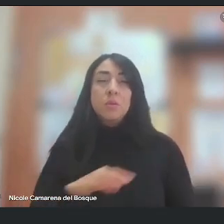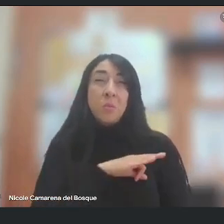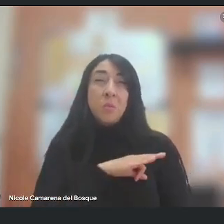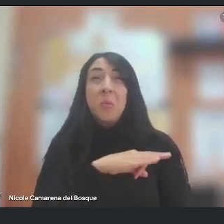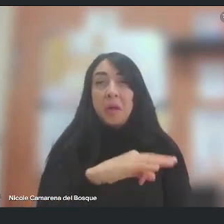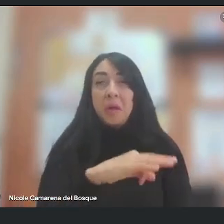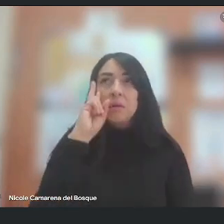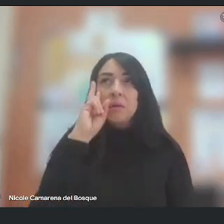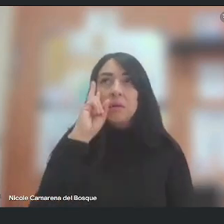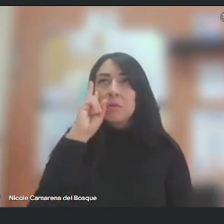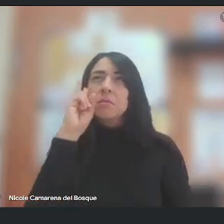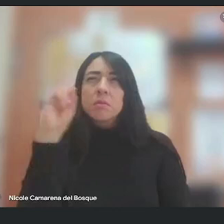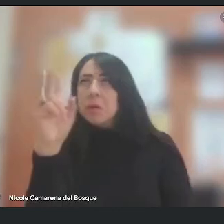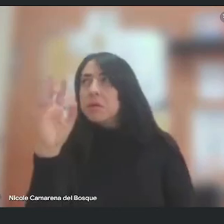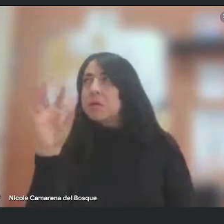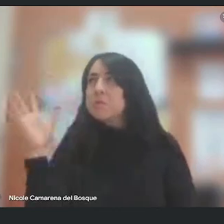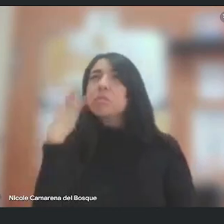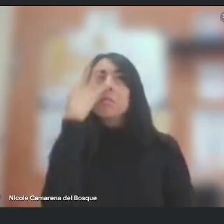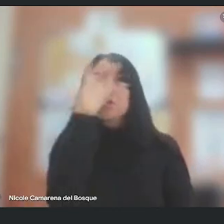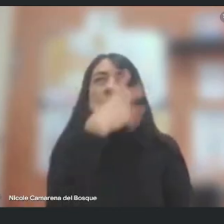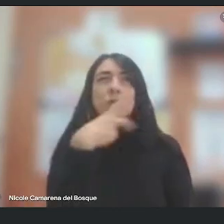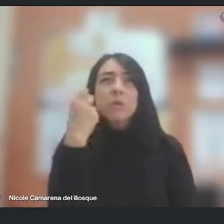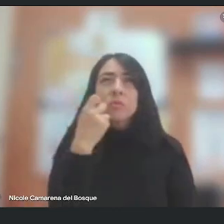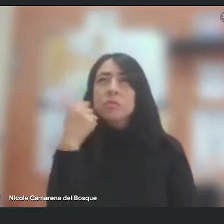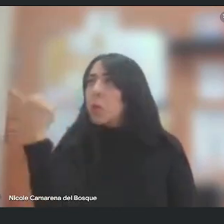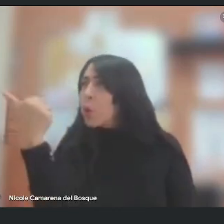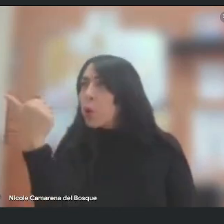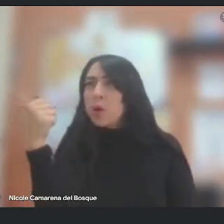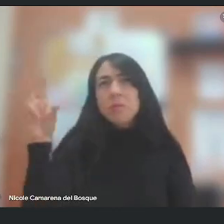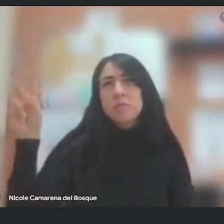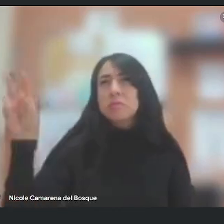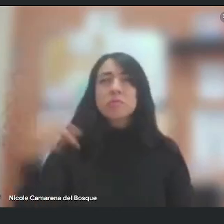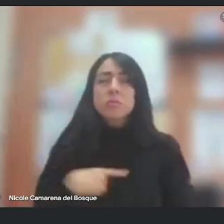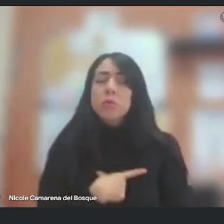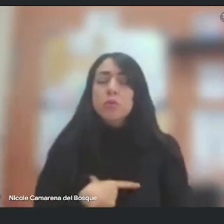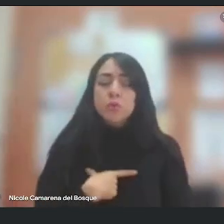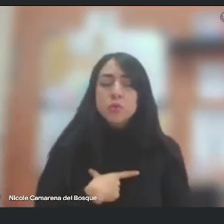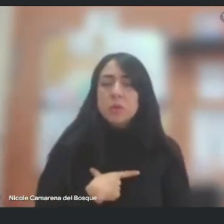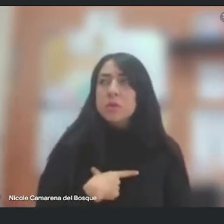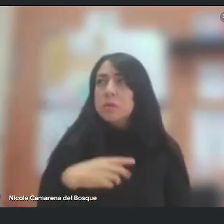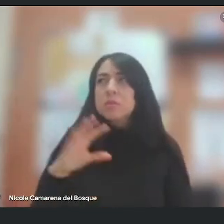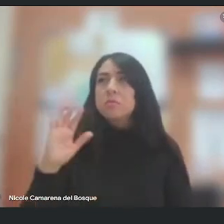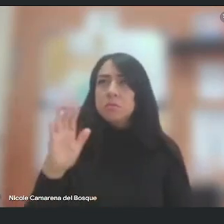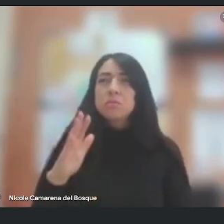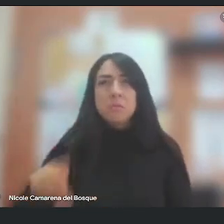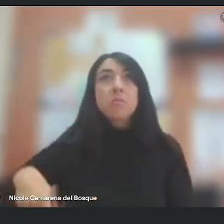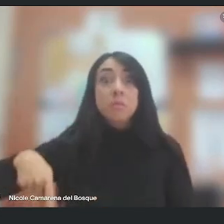resulten atractivas. Para alguien puede ser atractivo, para otra persona no.